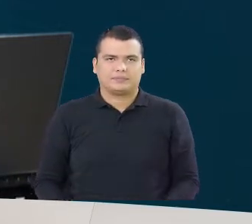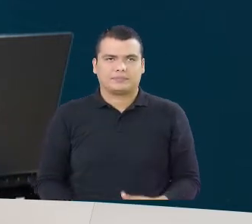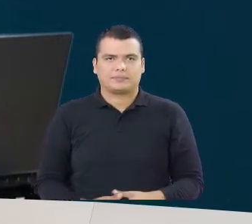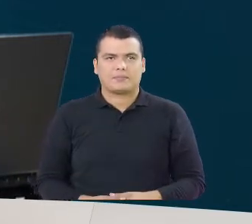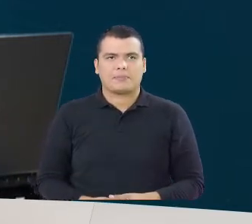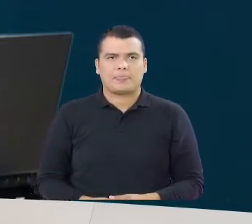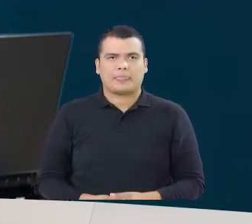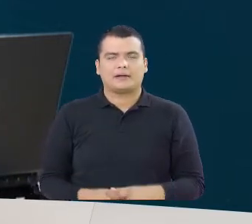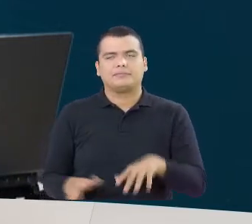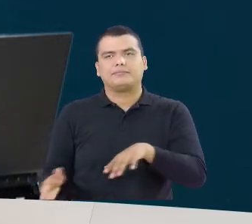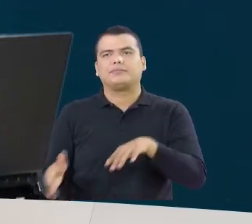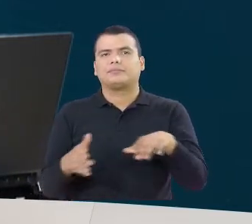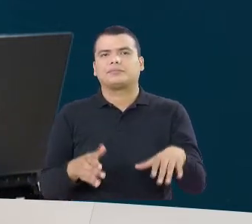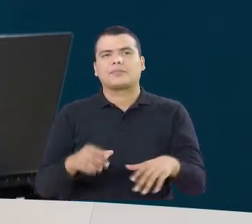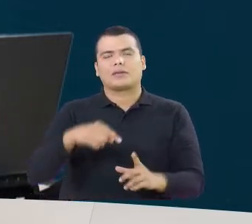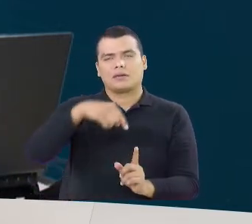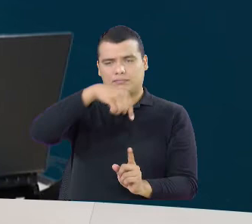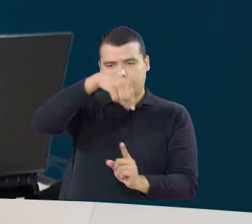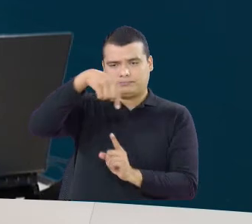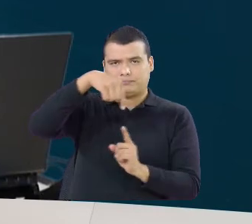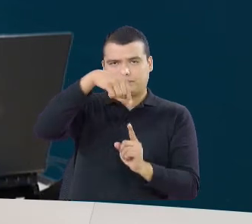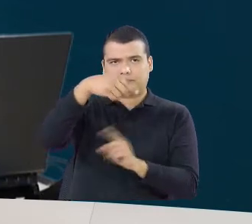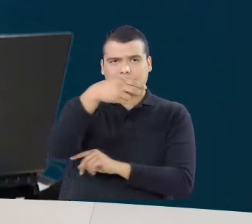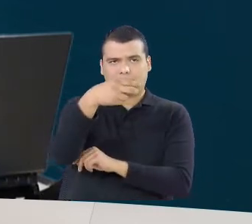Aquí tenemos, por ejemplo, nuestro eje X.